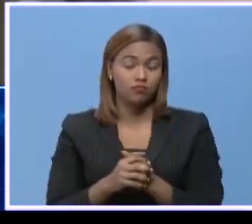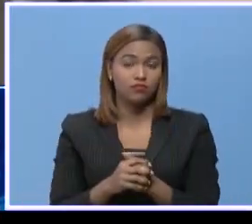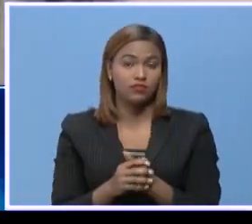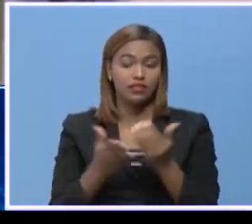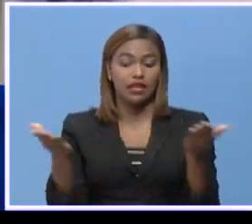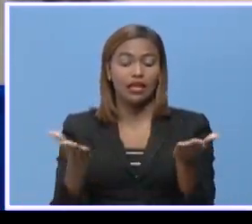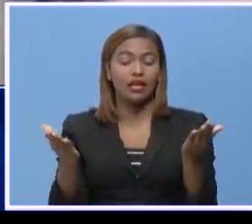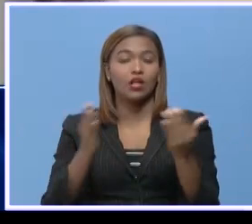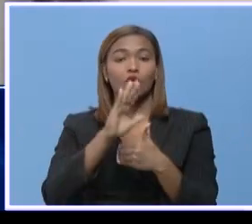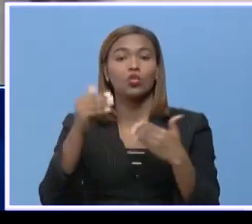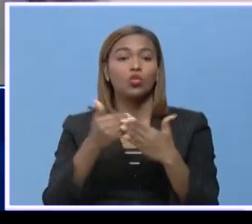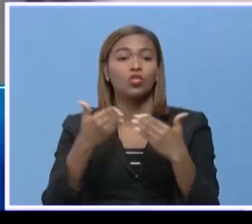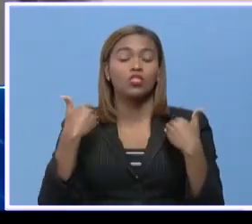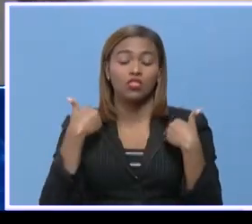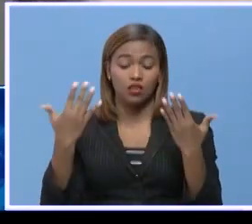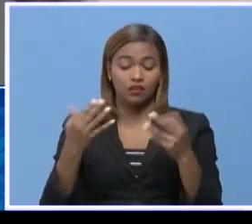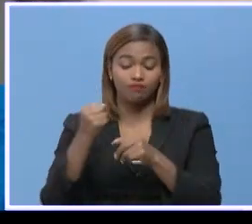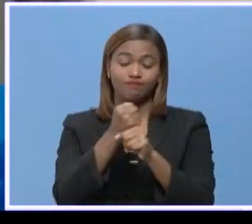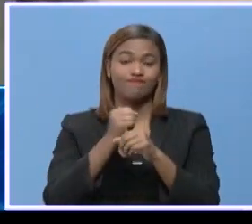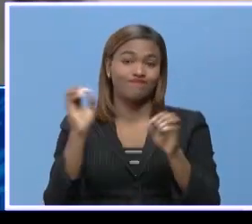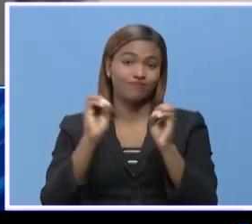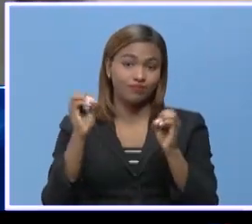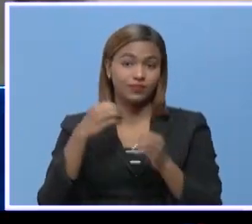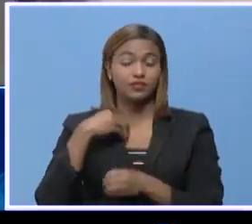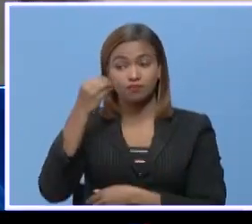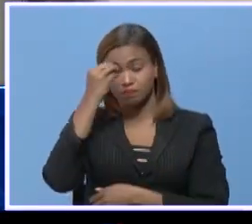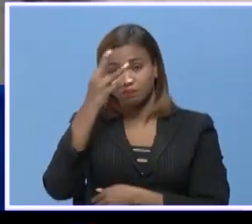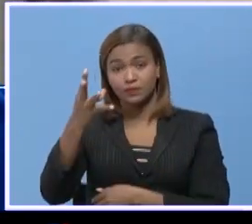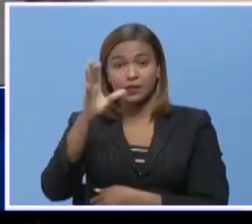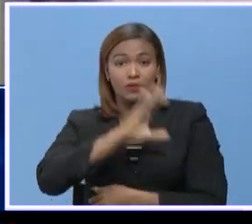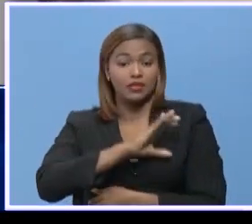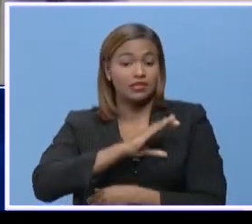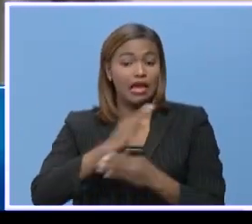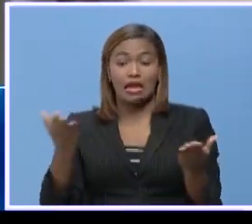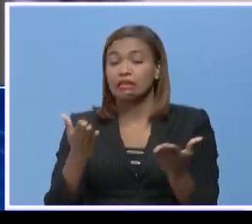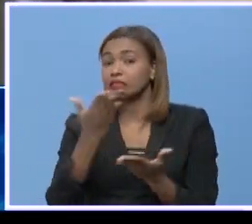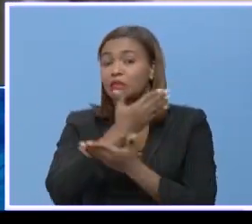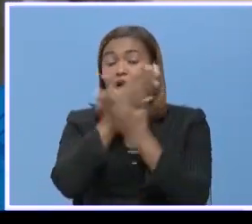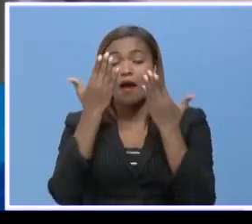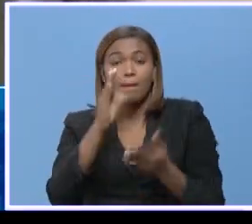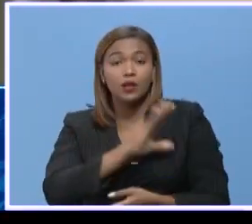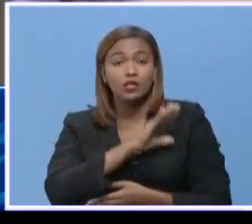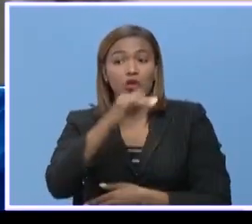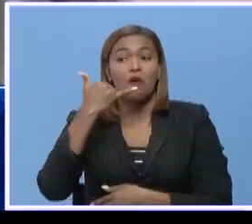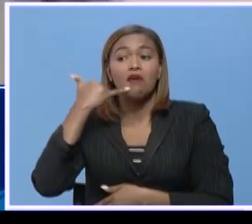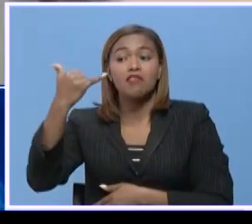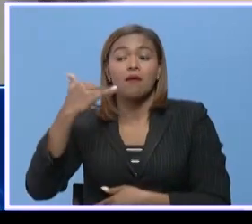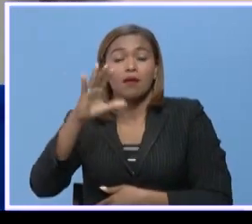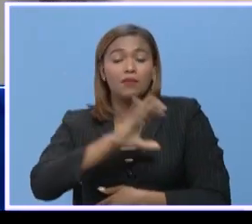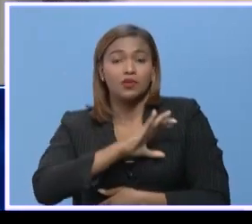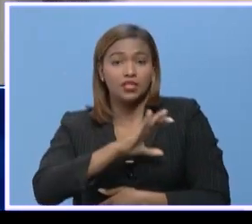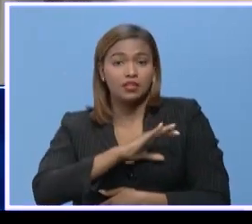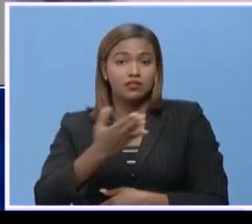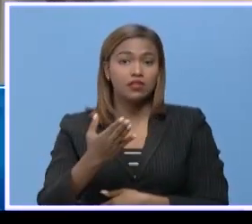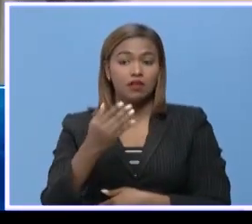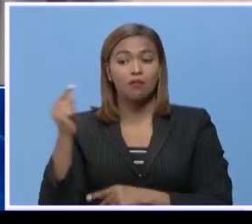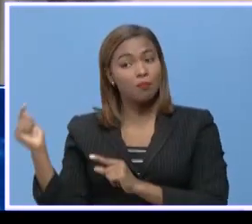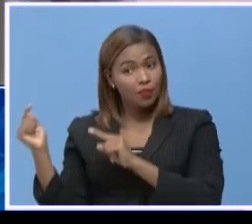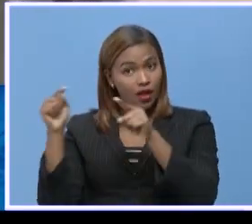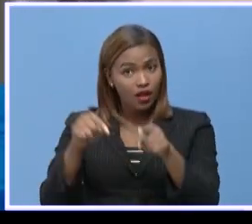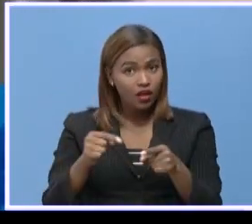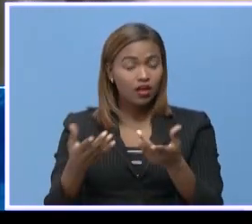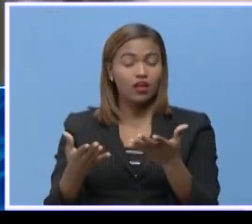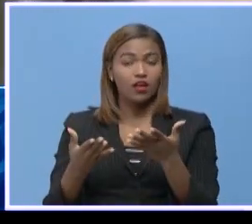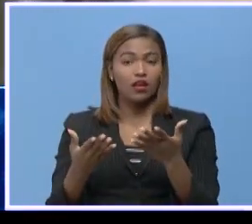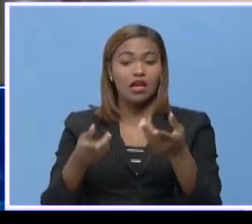todos estamos desprotegidos. Yo se lo dije a la policía, aquí no hay policía. Aquí usted llama a la policía, que vengan,